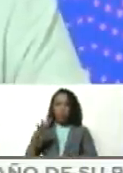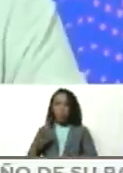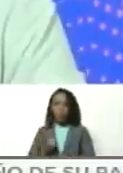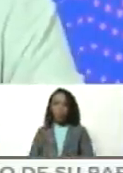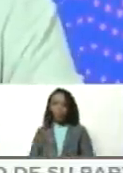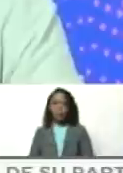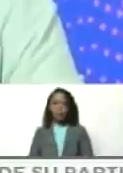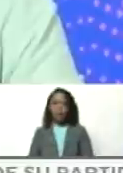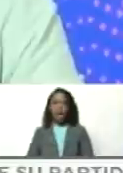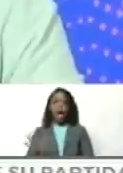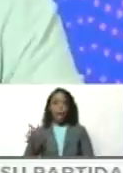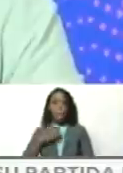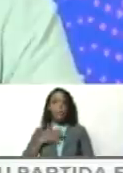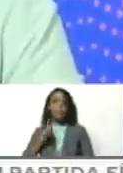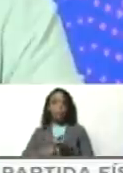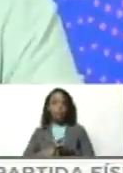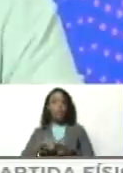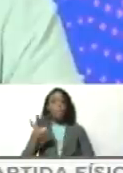A Cilia le parece.